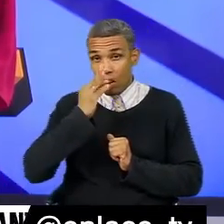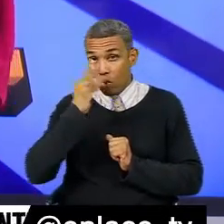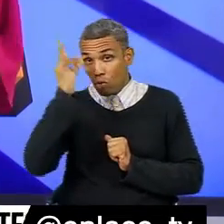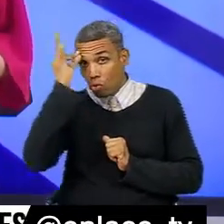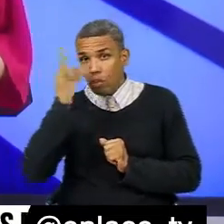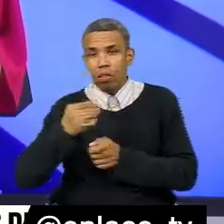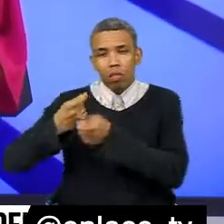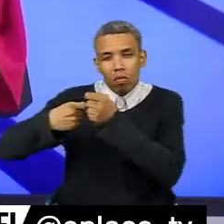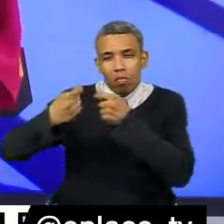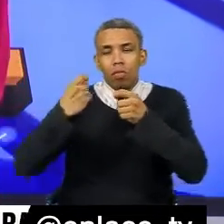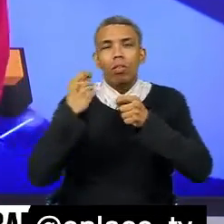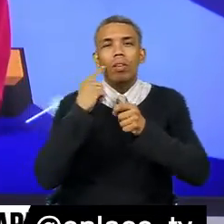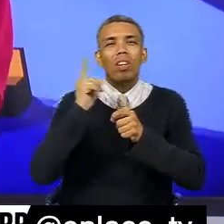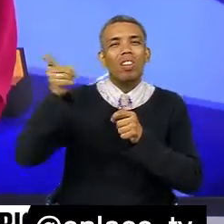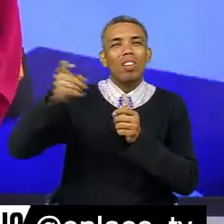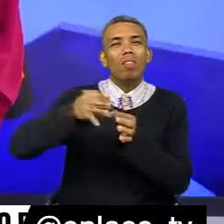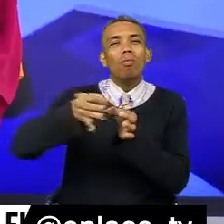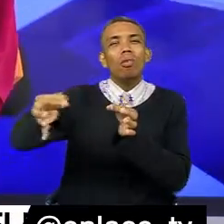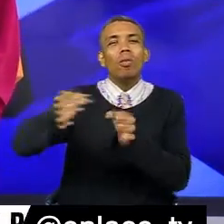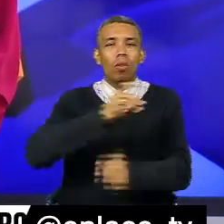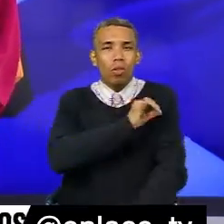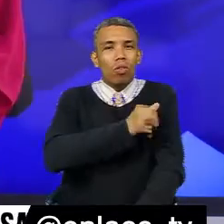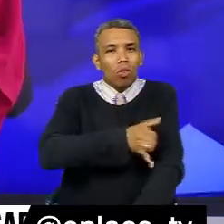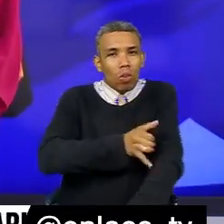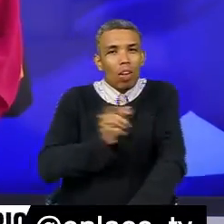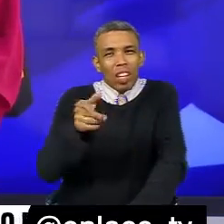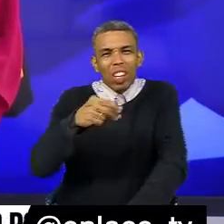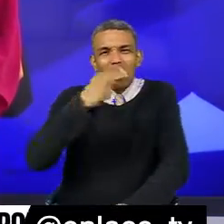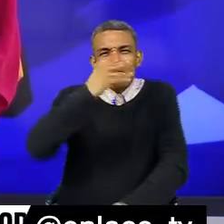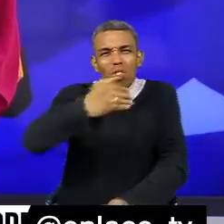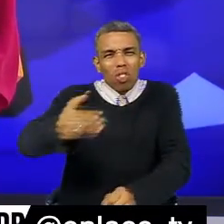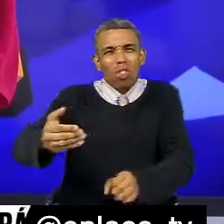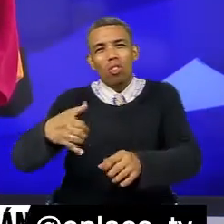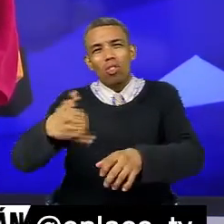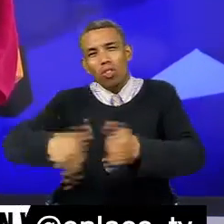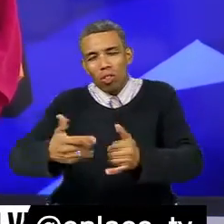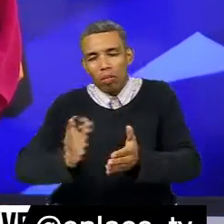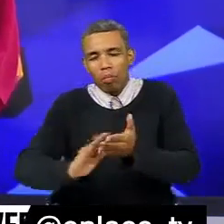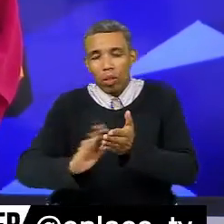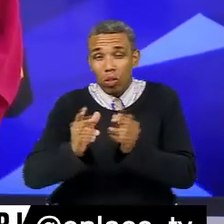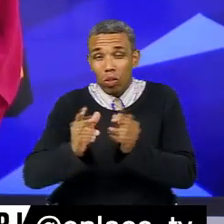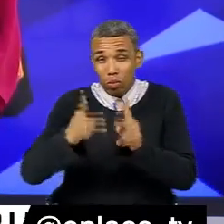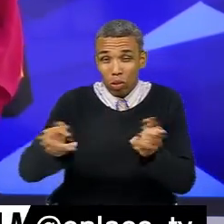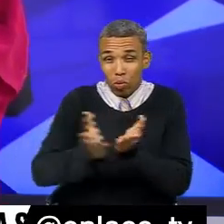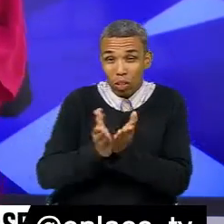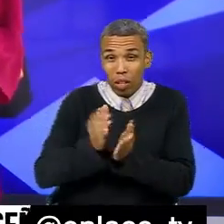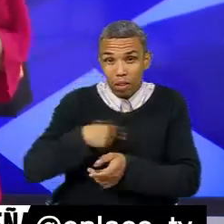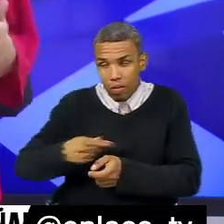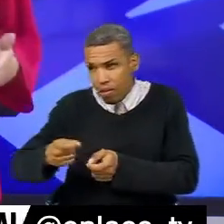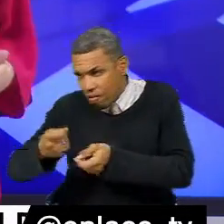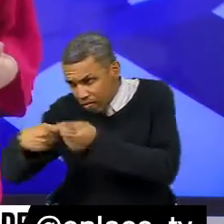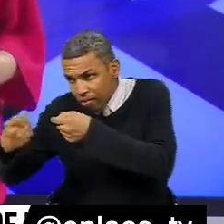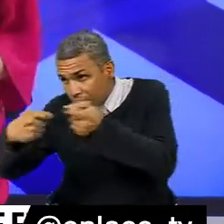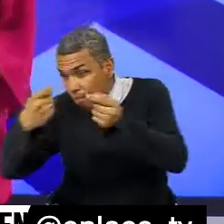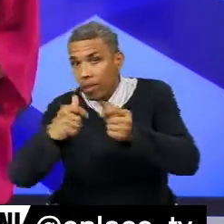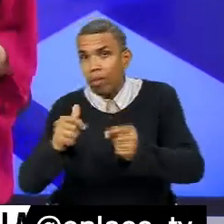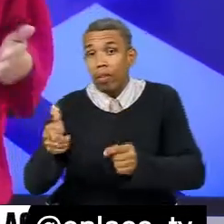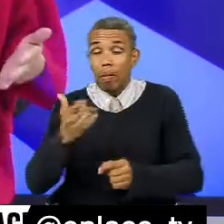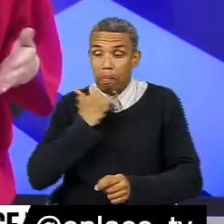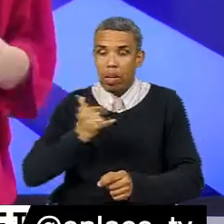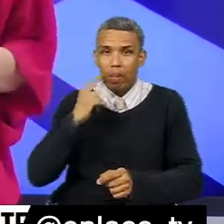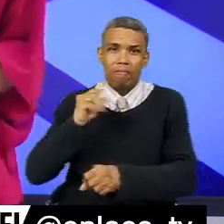colegio del vecino municipio de Yondó, Antioquia. Las autoridades, por supuesto, investigan estas capturas. En otras noticias,